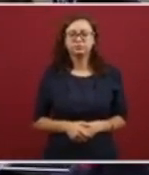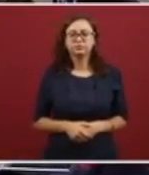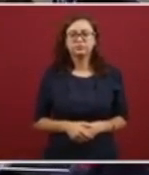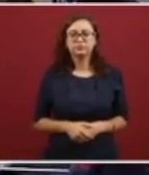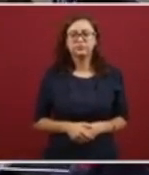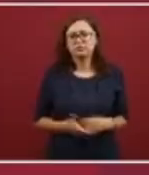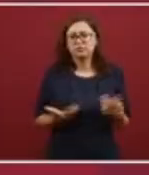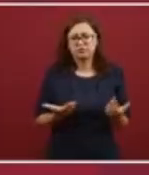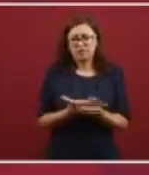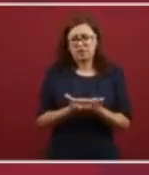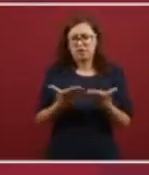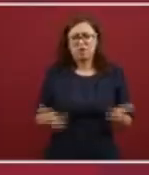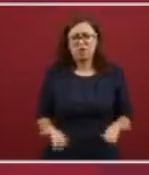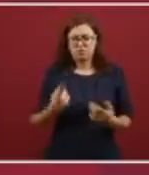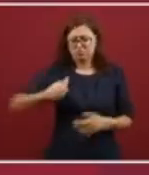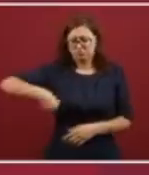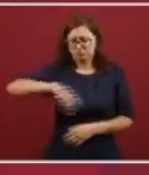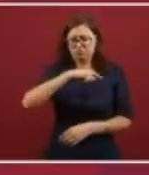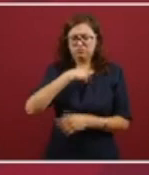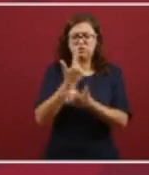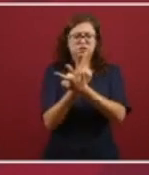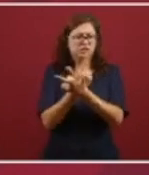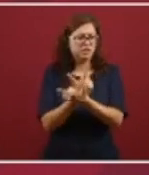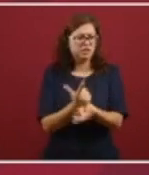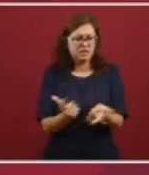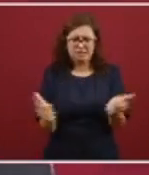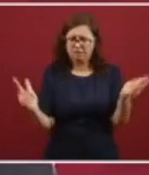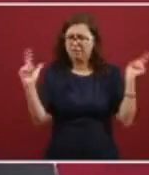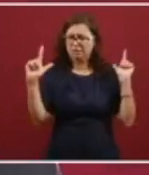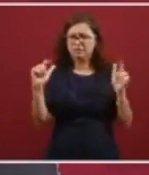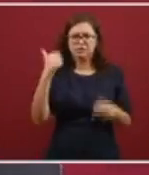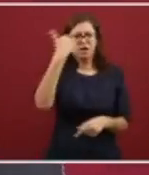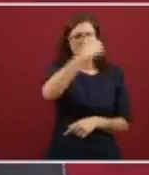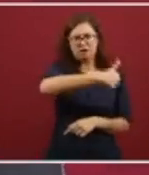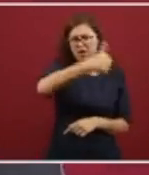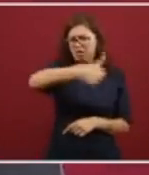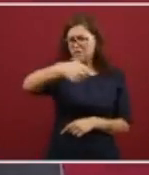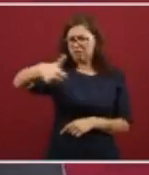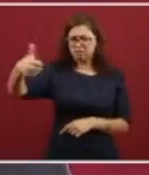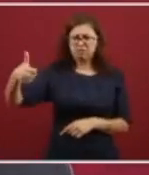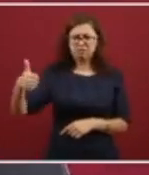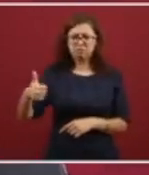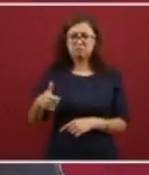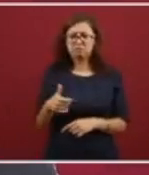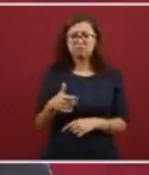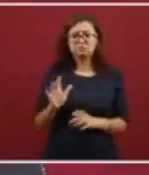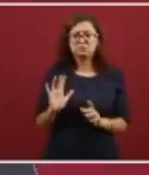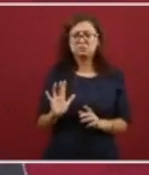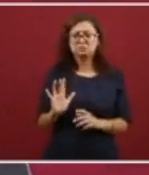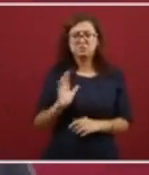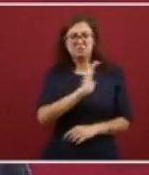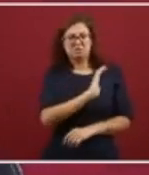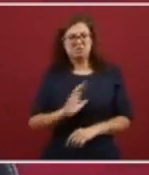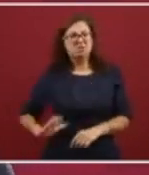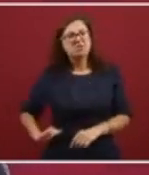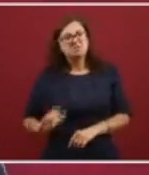somos libres, cada quien decide, y si no les gustan los candidatos,